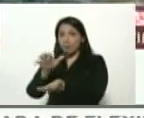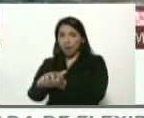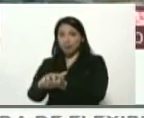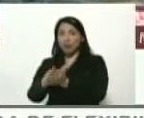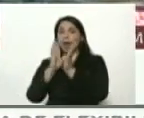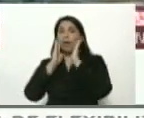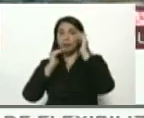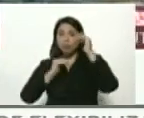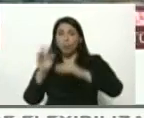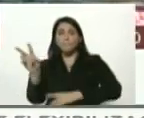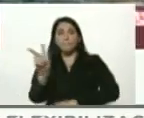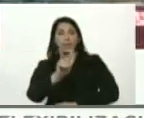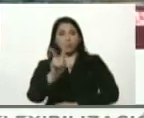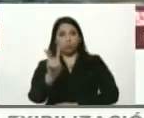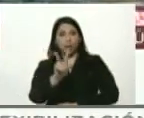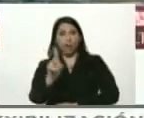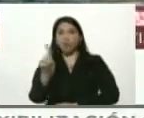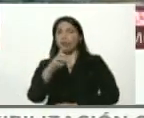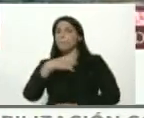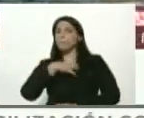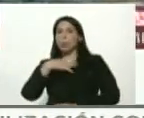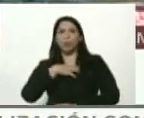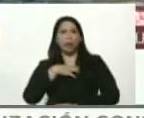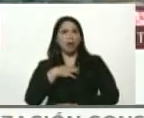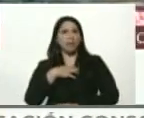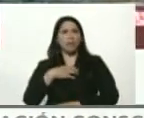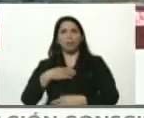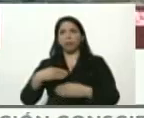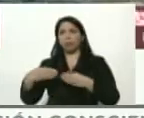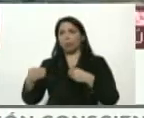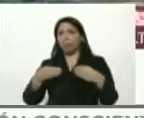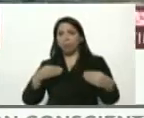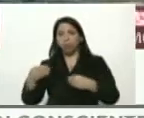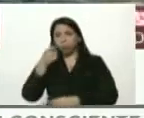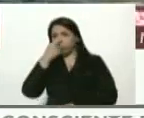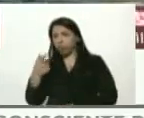atención Venezuela, no podemos relajar. El